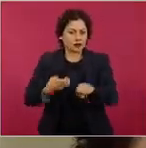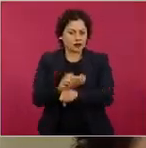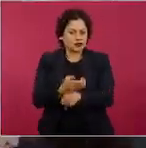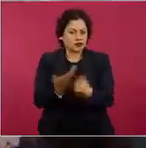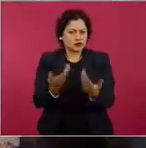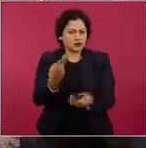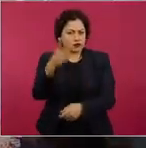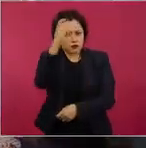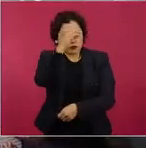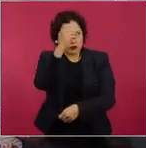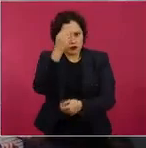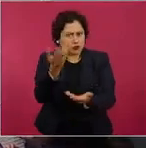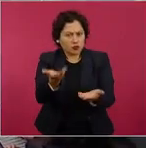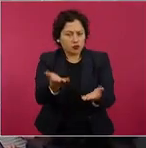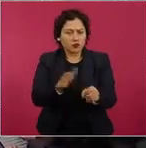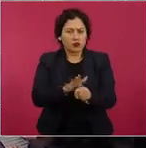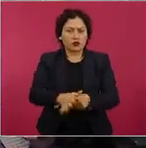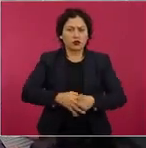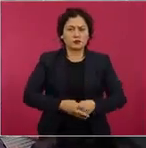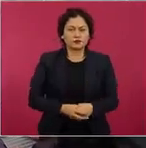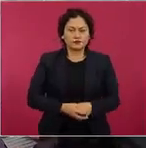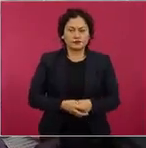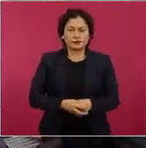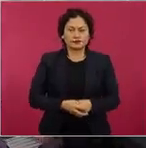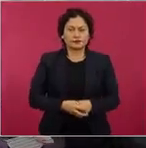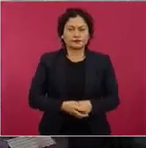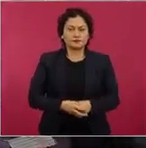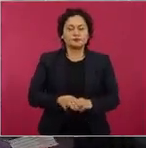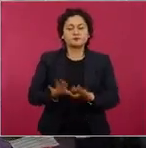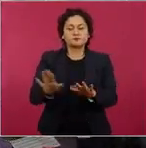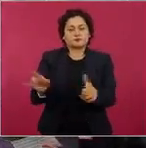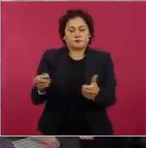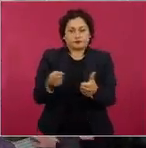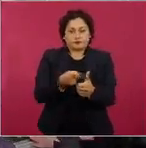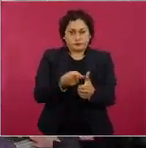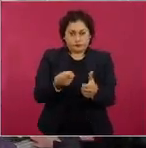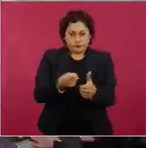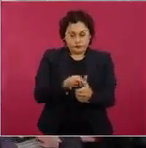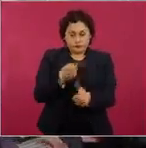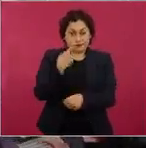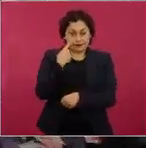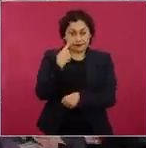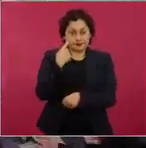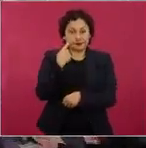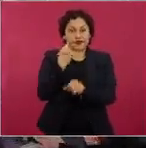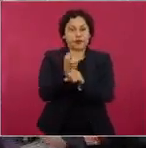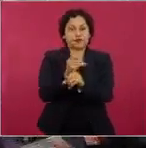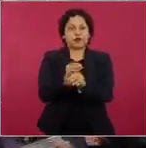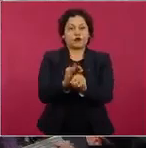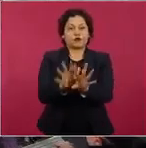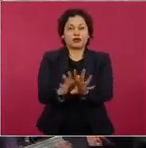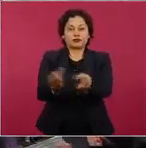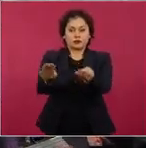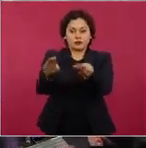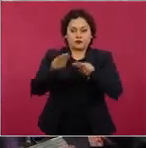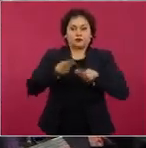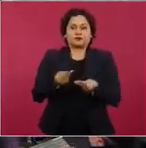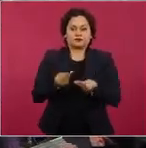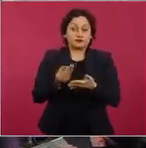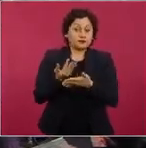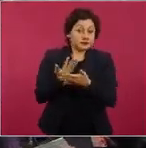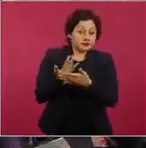hechos, presidente? Pues primero, esperar a que tengamos la información,